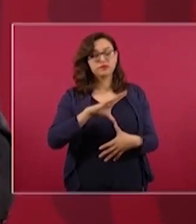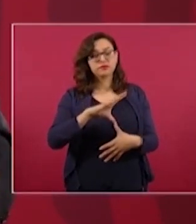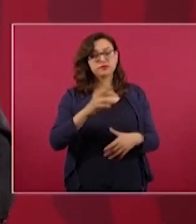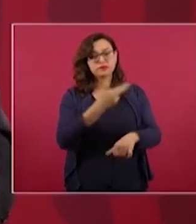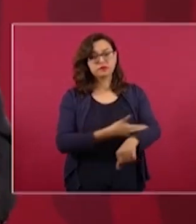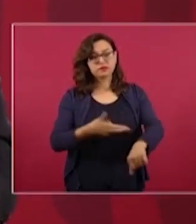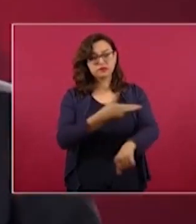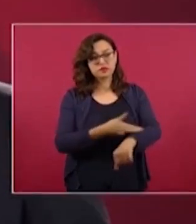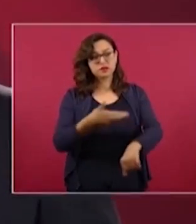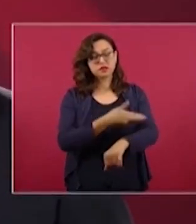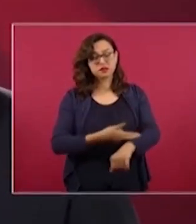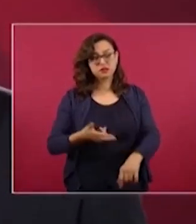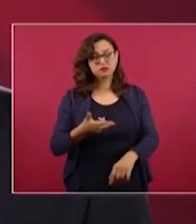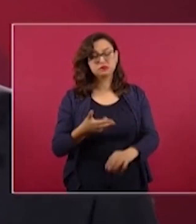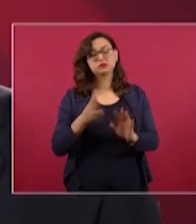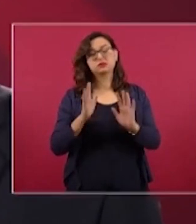es seguir